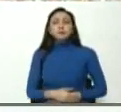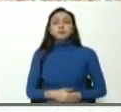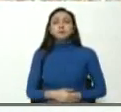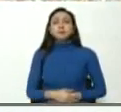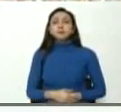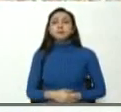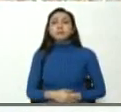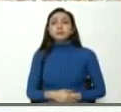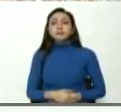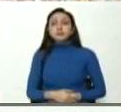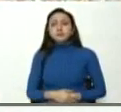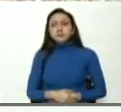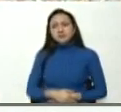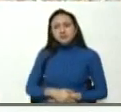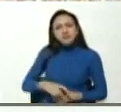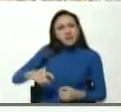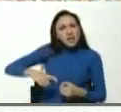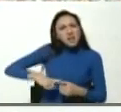desprenderse